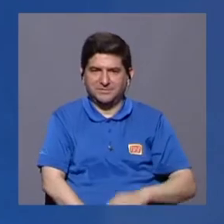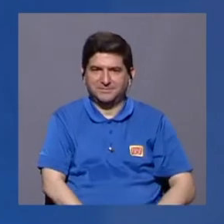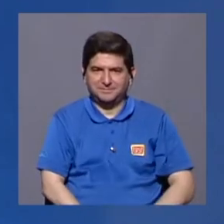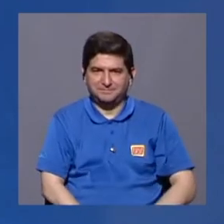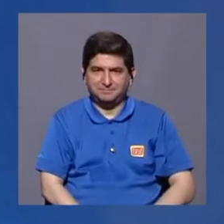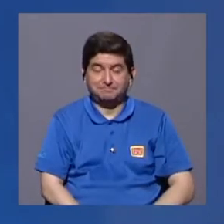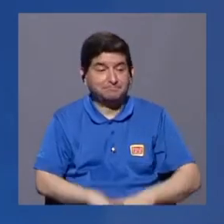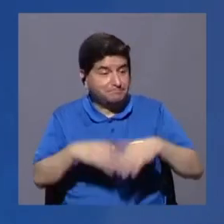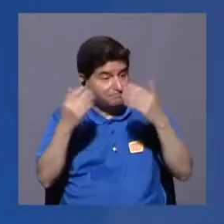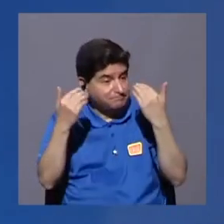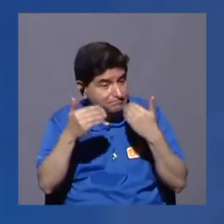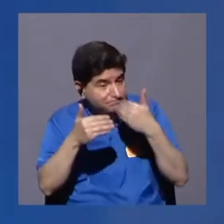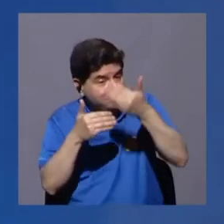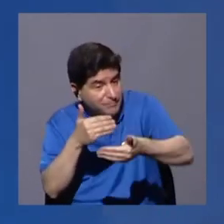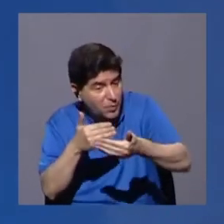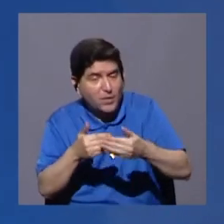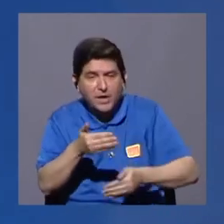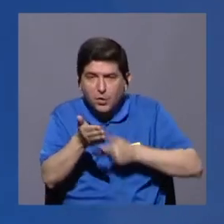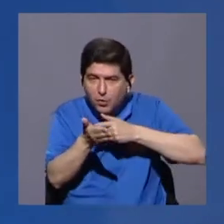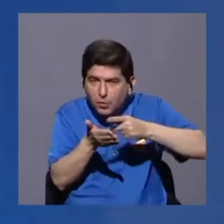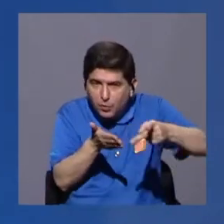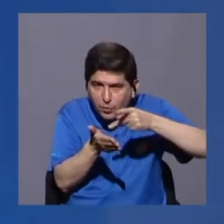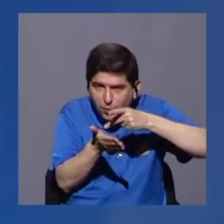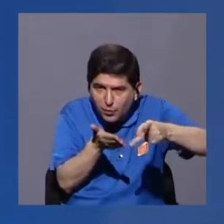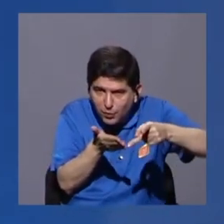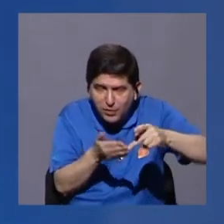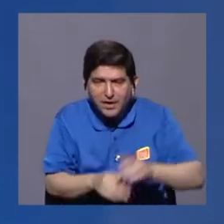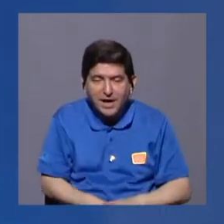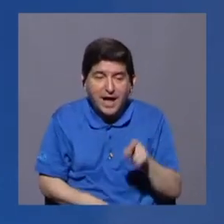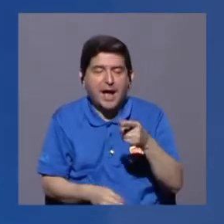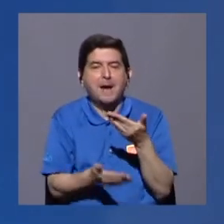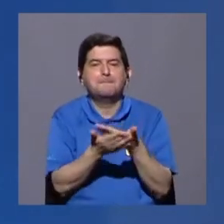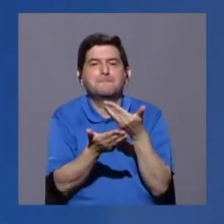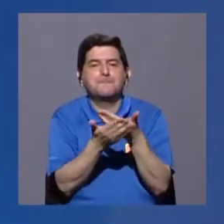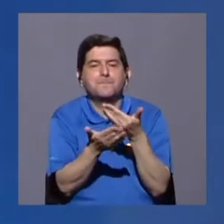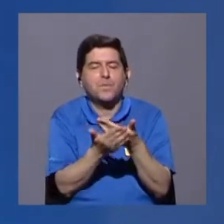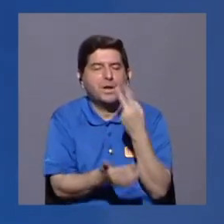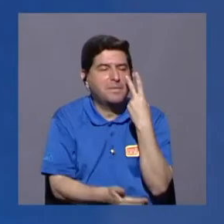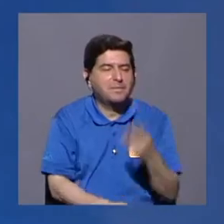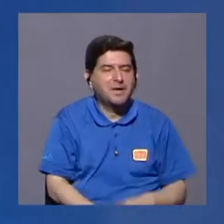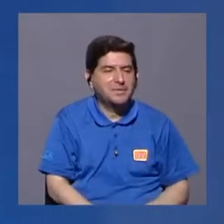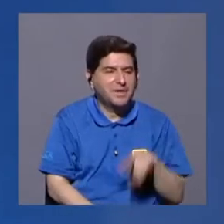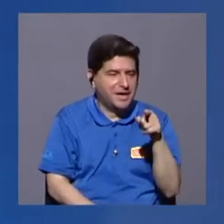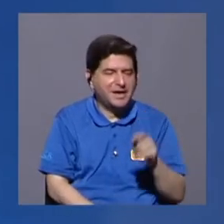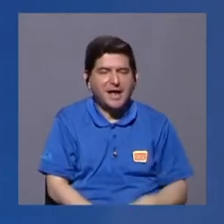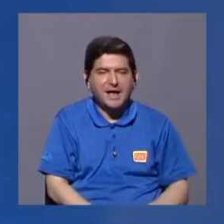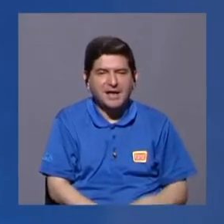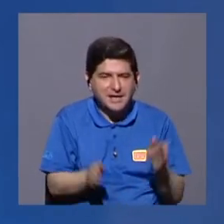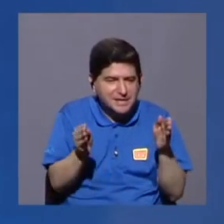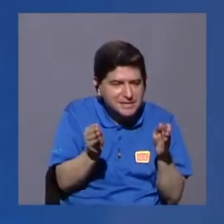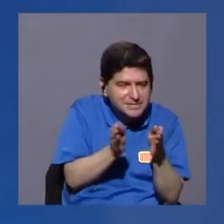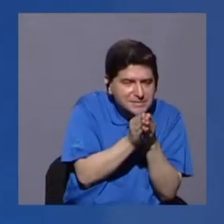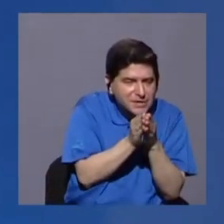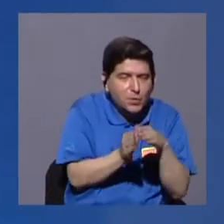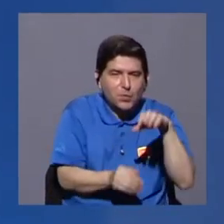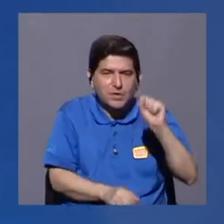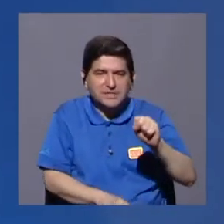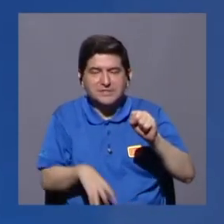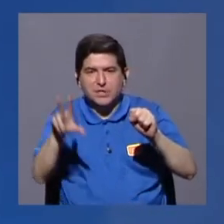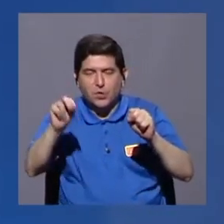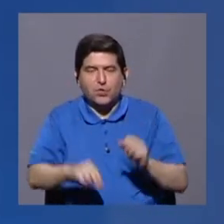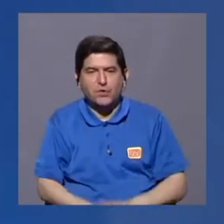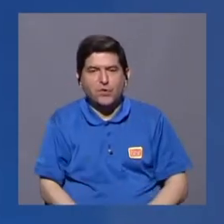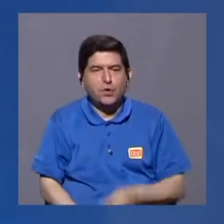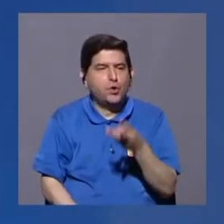pues ya de ahí de la purificación lo que viene son estos ensayos donde vemos si se pega o no se pega bien cuánto es la